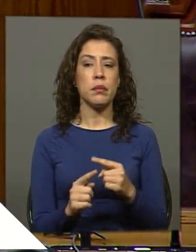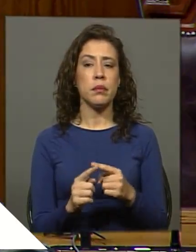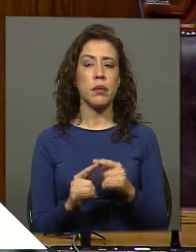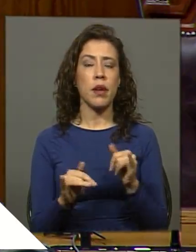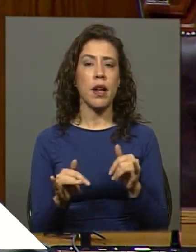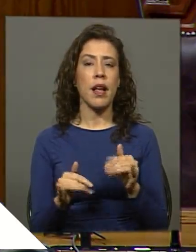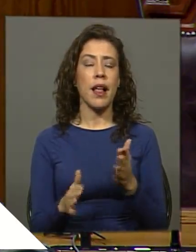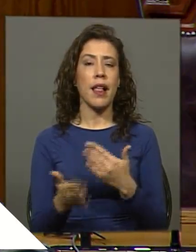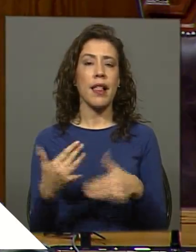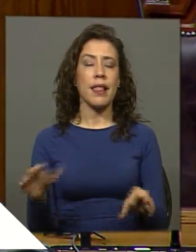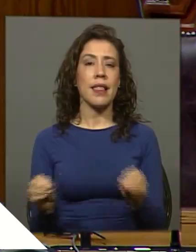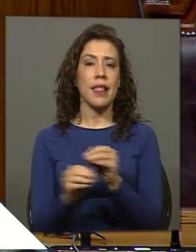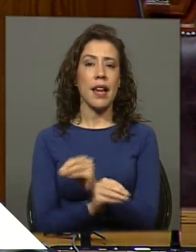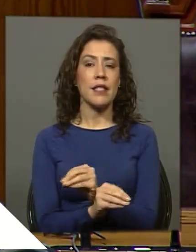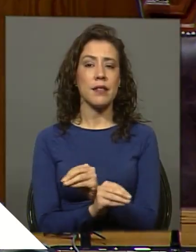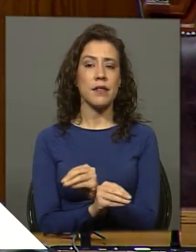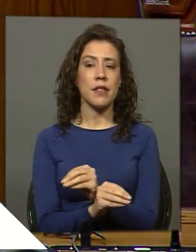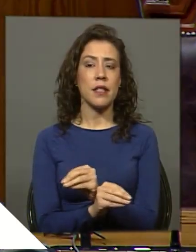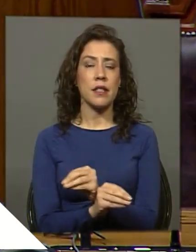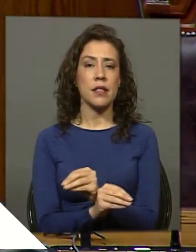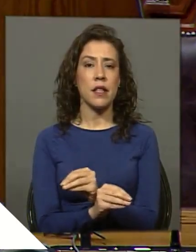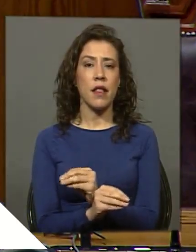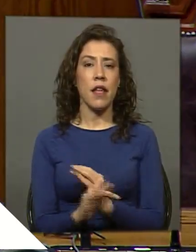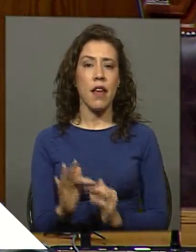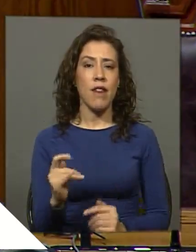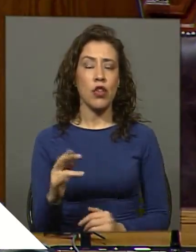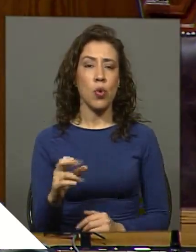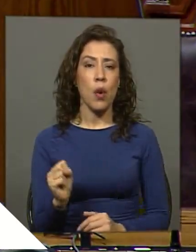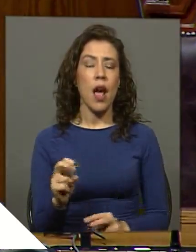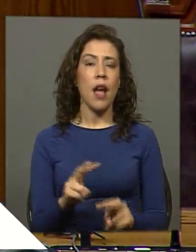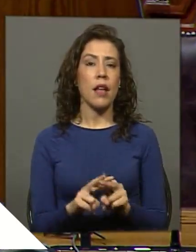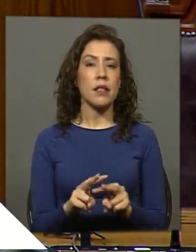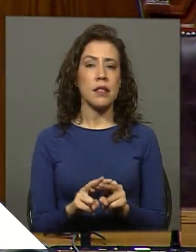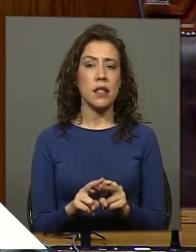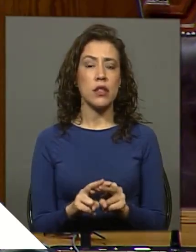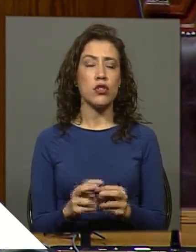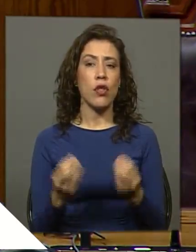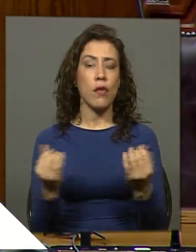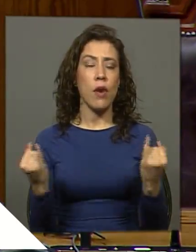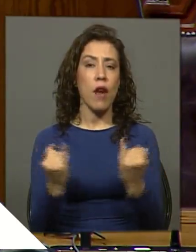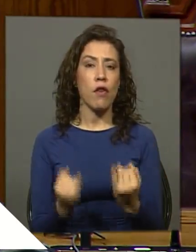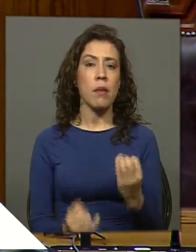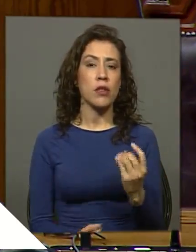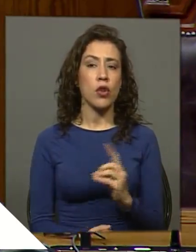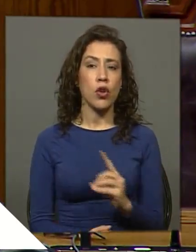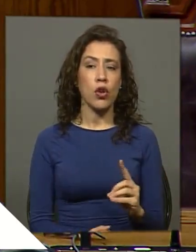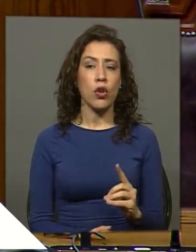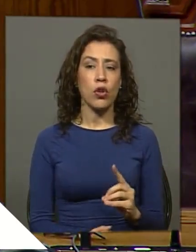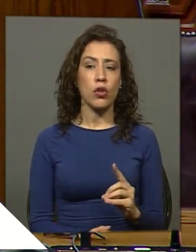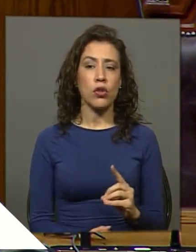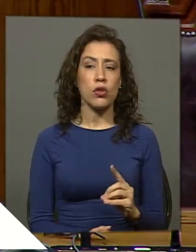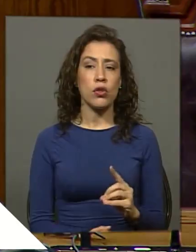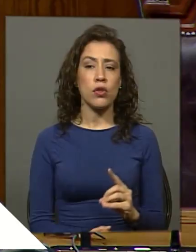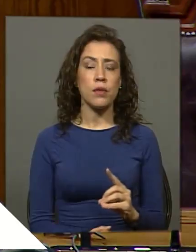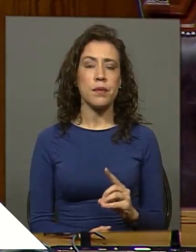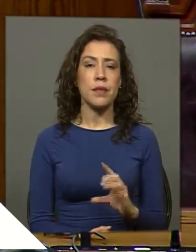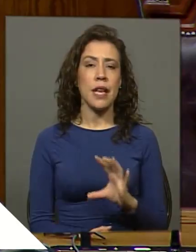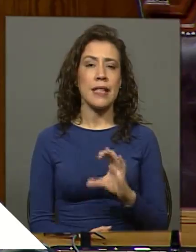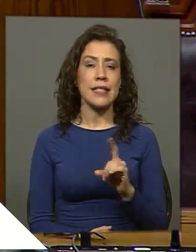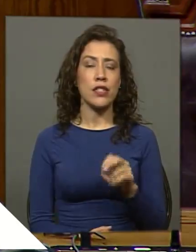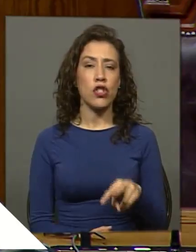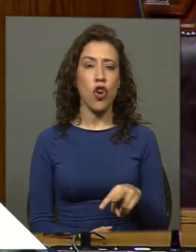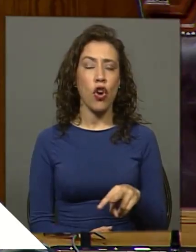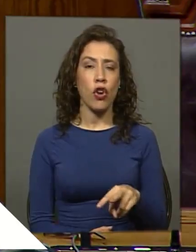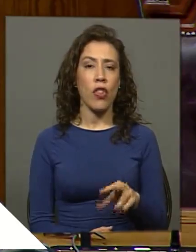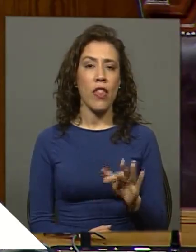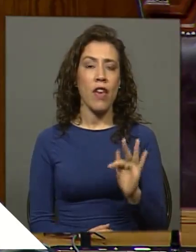la transferencia de la factura fue hecha correctamente o no si la cesión de la factura fue hecha correctamente